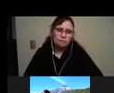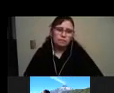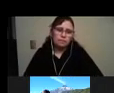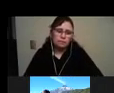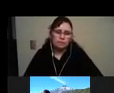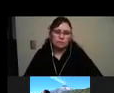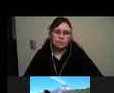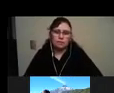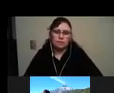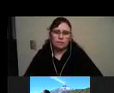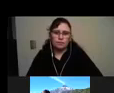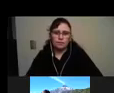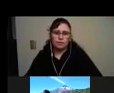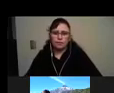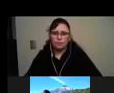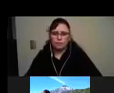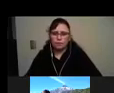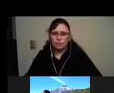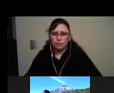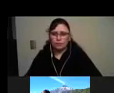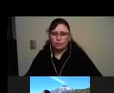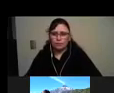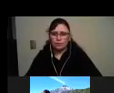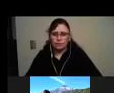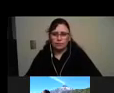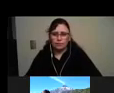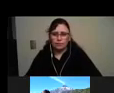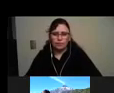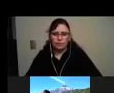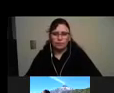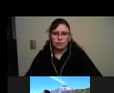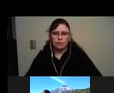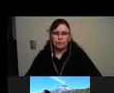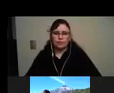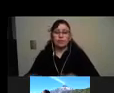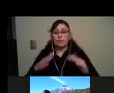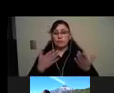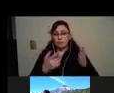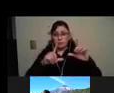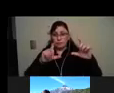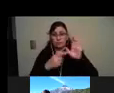Ah, bueno, y la imagen también refleja un poco la alegría que de los niños.